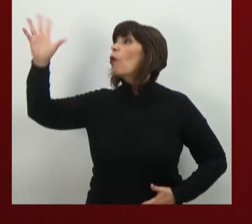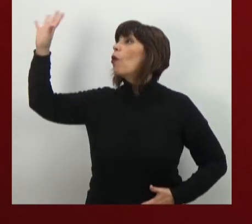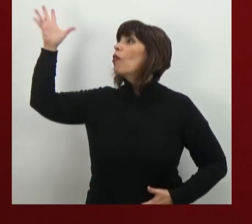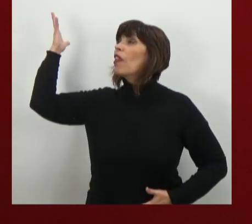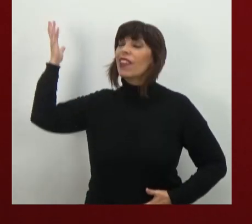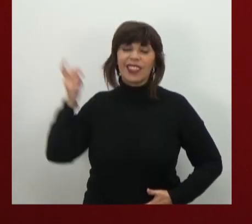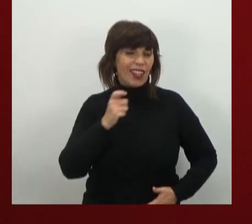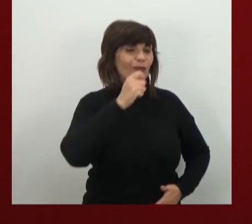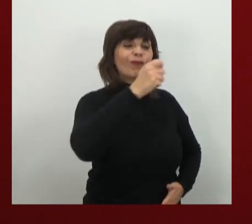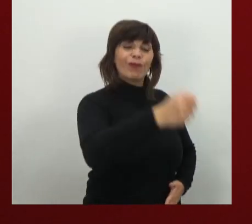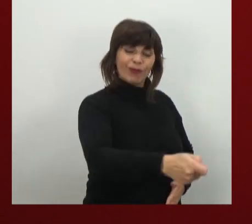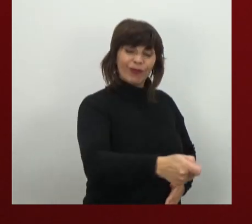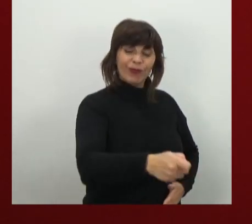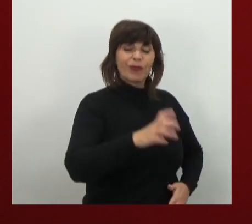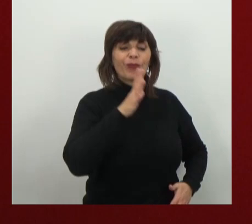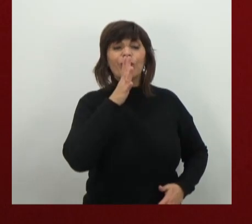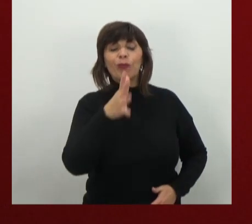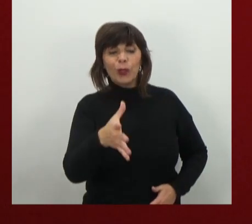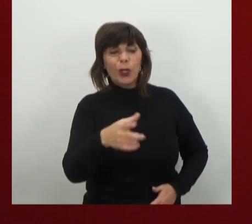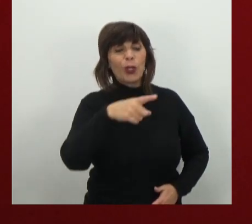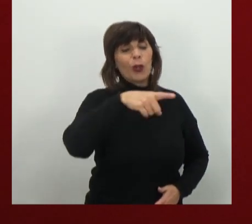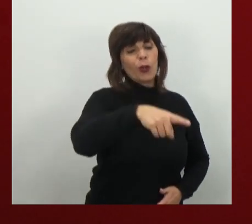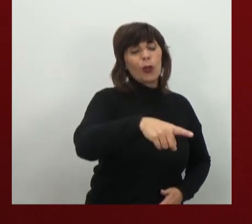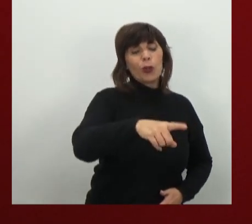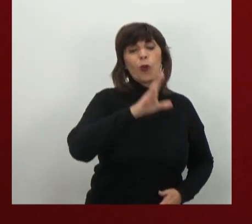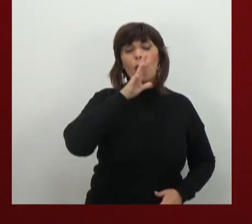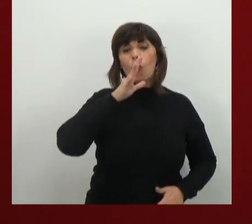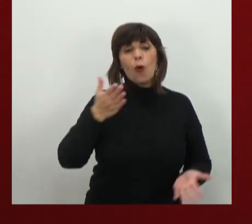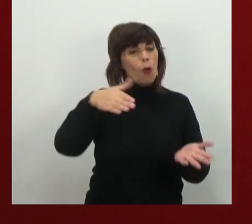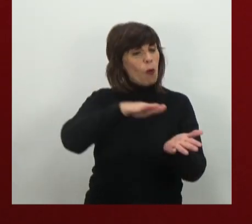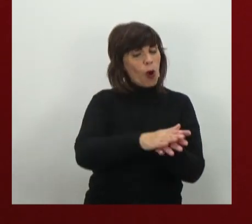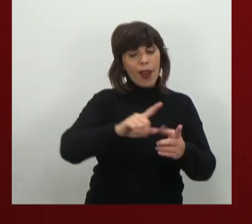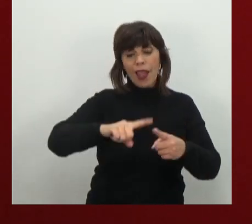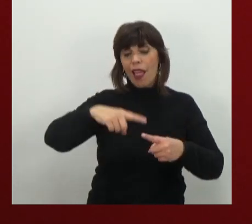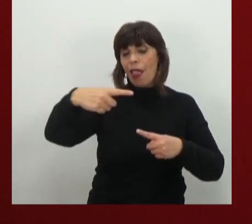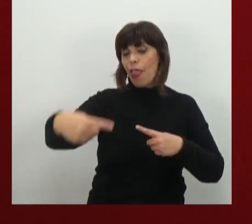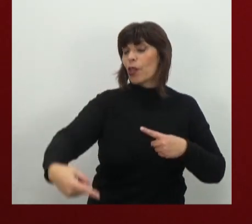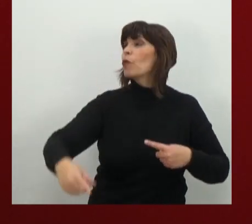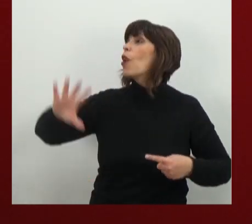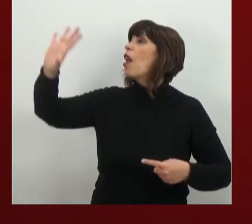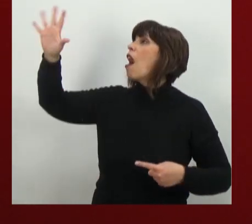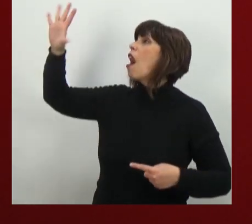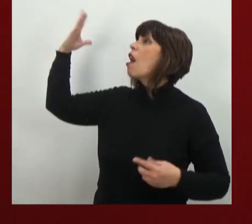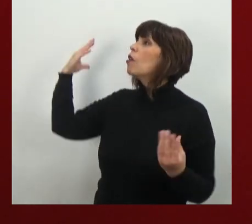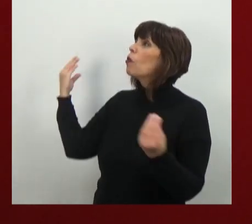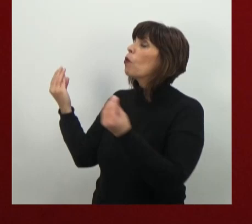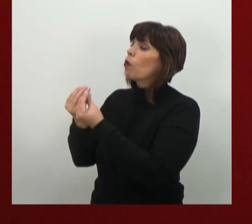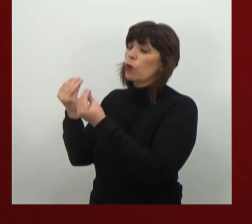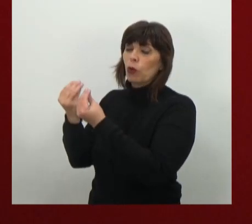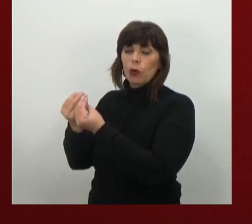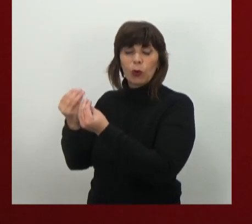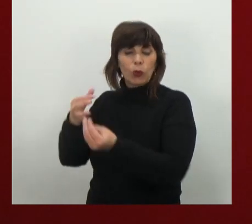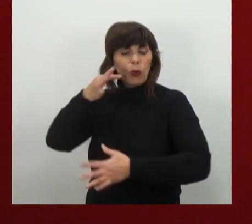que el Padre, el Hijo y el Espíritu Santo han preparado para todos aquellos que creen que Jesucristo